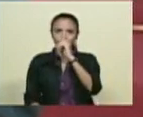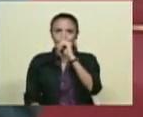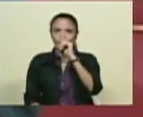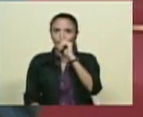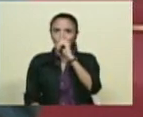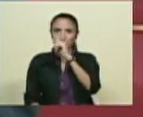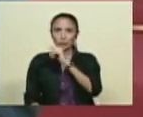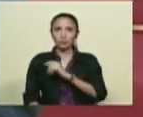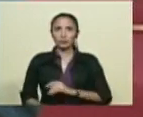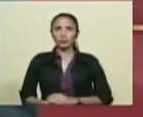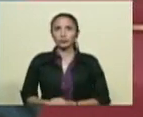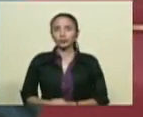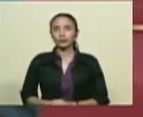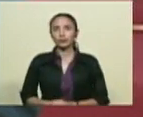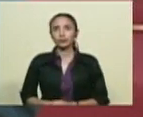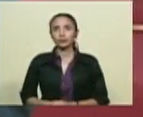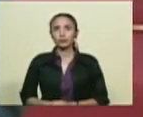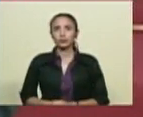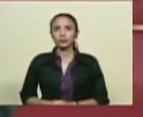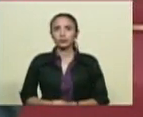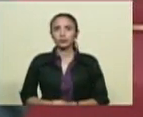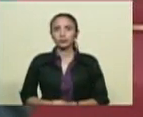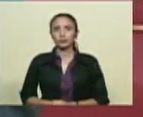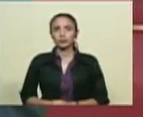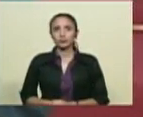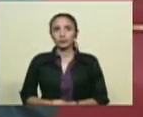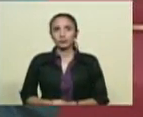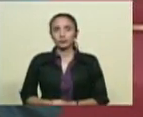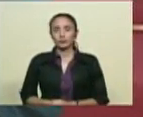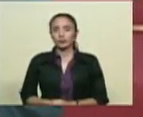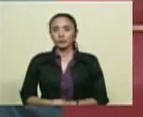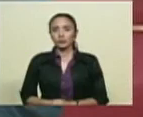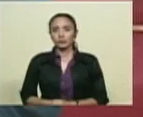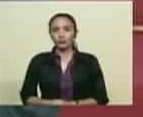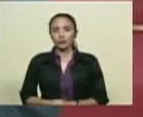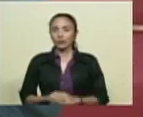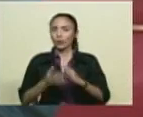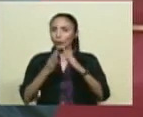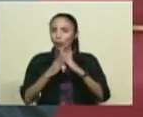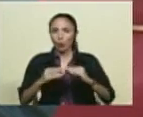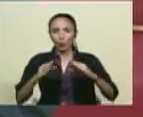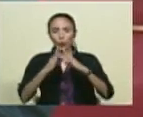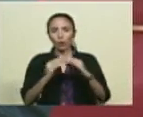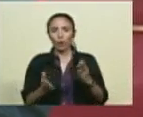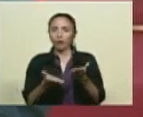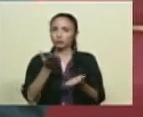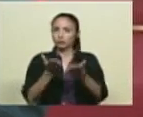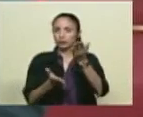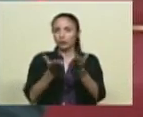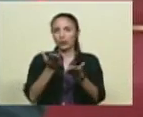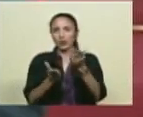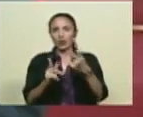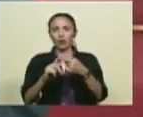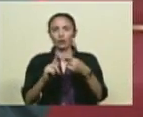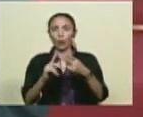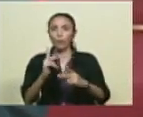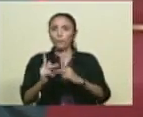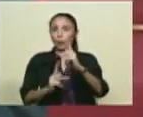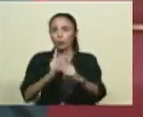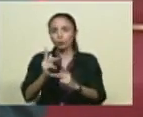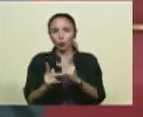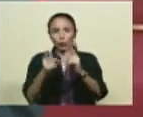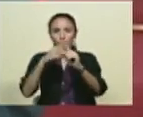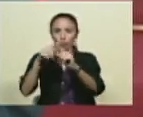reservas mundiales de petróleo, del equilibrio entre la producción de los grandes países, OPEC y no